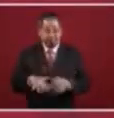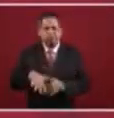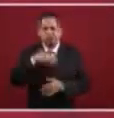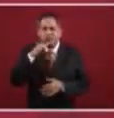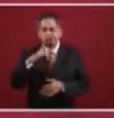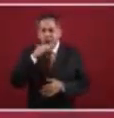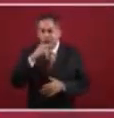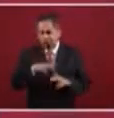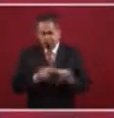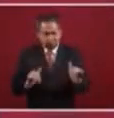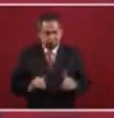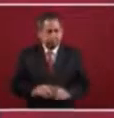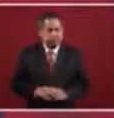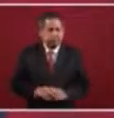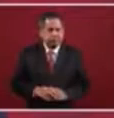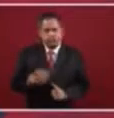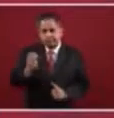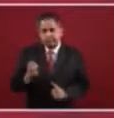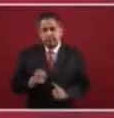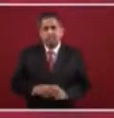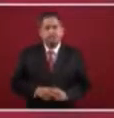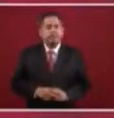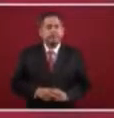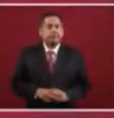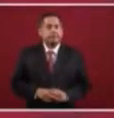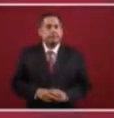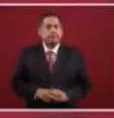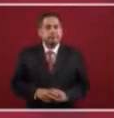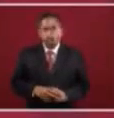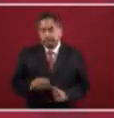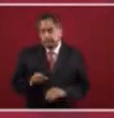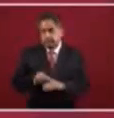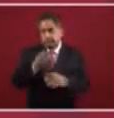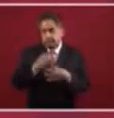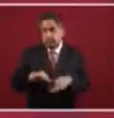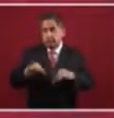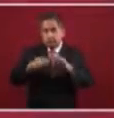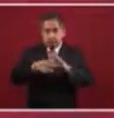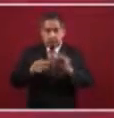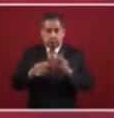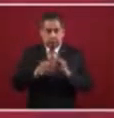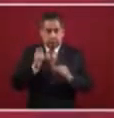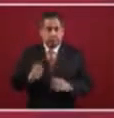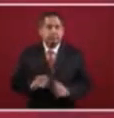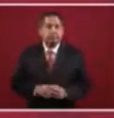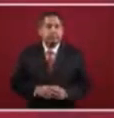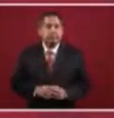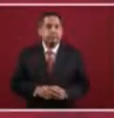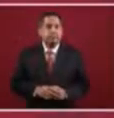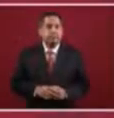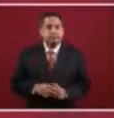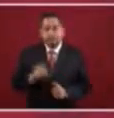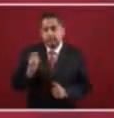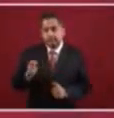corrupción. Por eso fue muy importante que